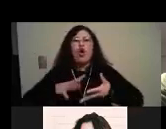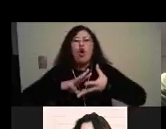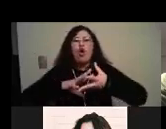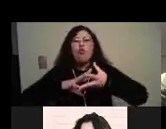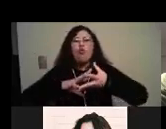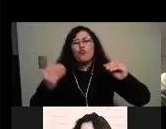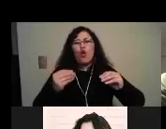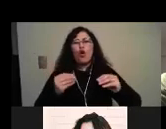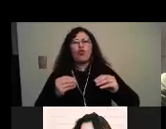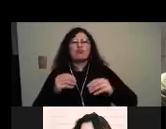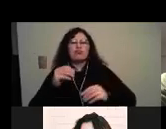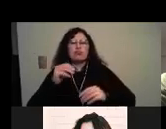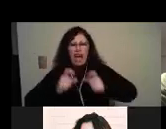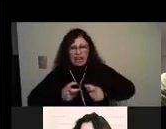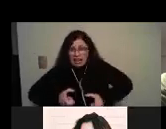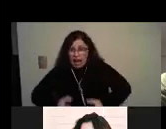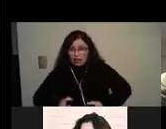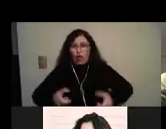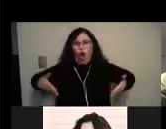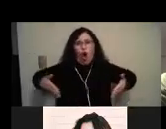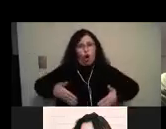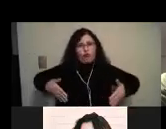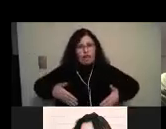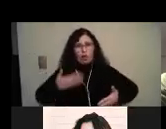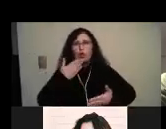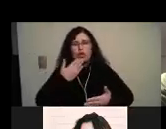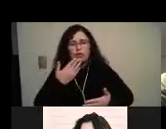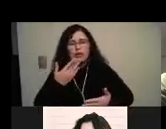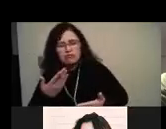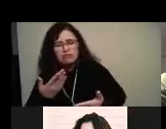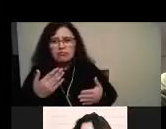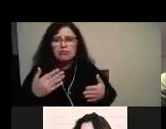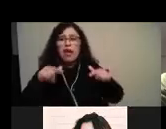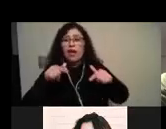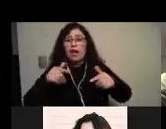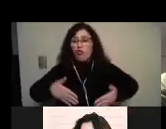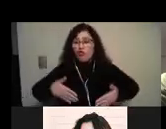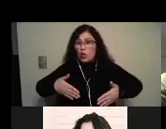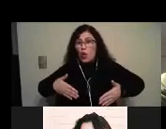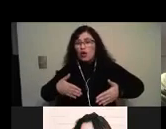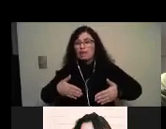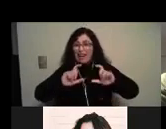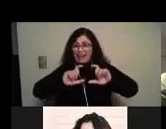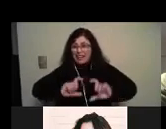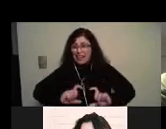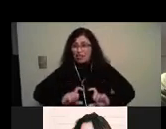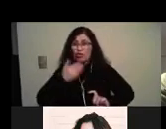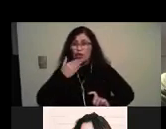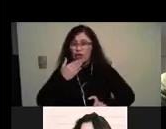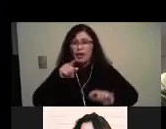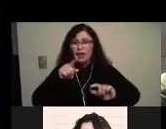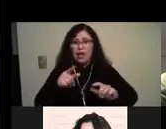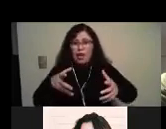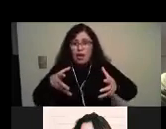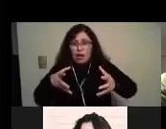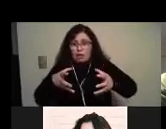¿cierto? Básicamente sí, ¿ya? Tiene la particularidad de que si uno la contrae estos músculos,